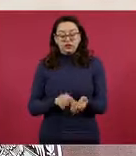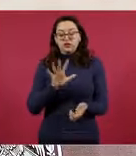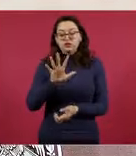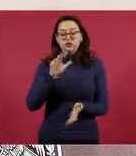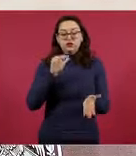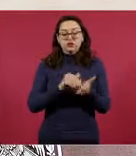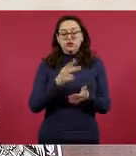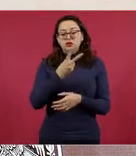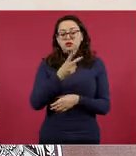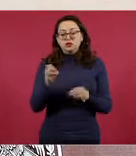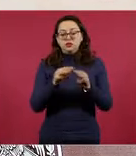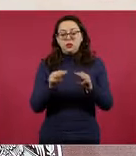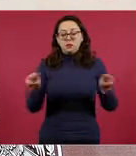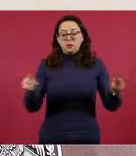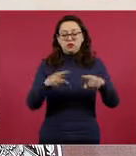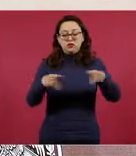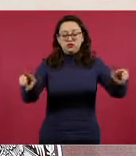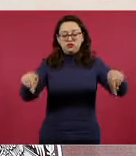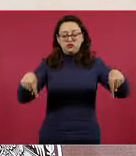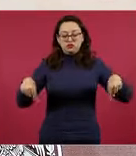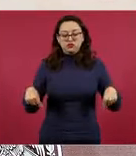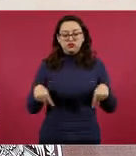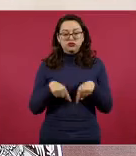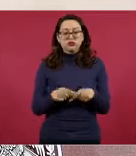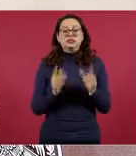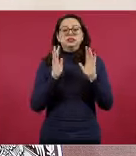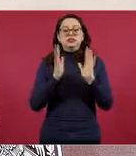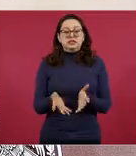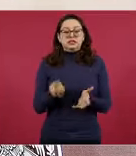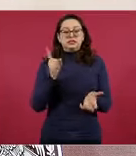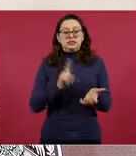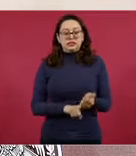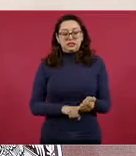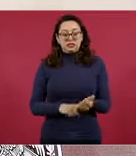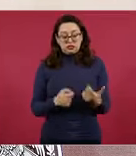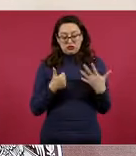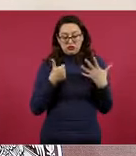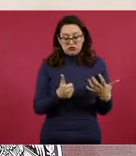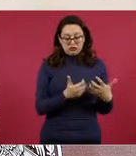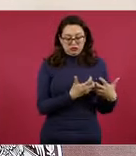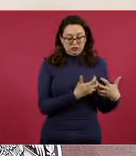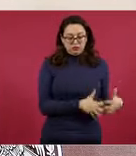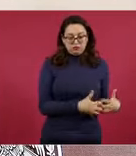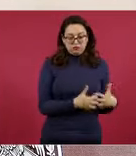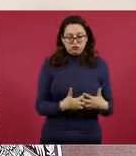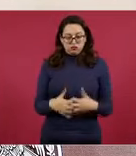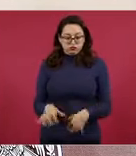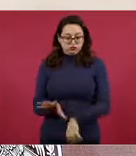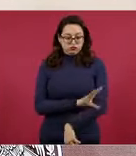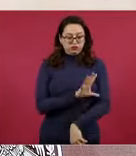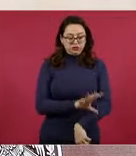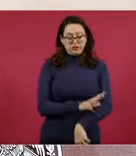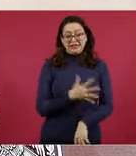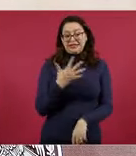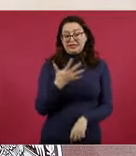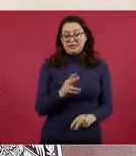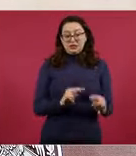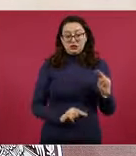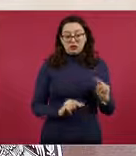cuadrados en donde se encuentran ya instalados 6 baterías de racks con 5 niveles.